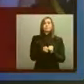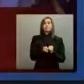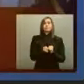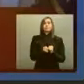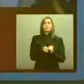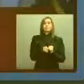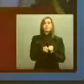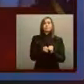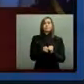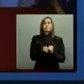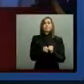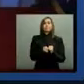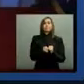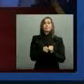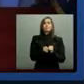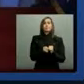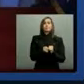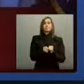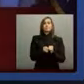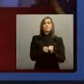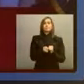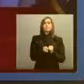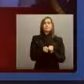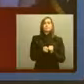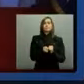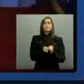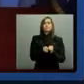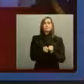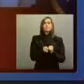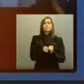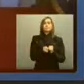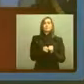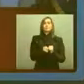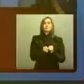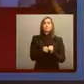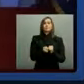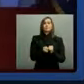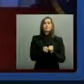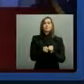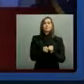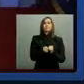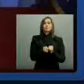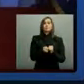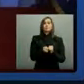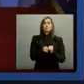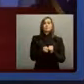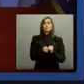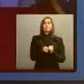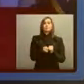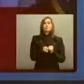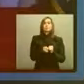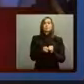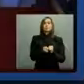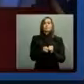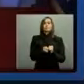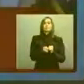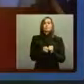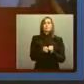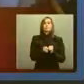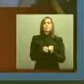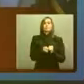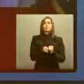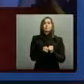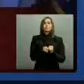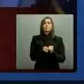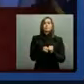porcentaje él nos dijo que hay de cada 100 pesos que entran al estado entre 70 y 75 pesos van para para el préstamo